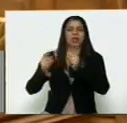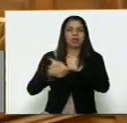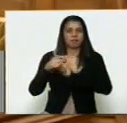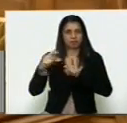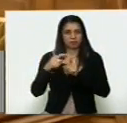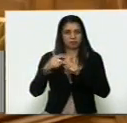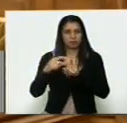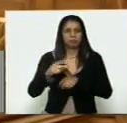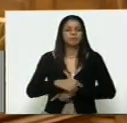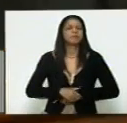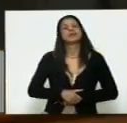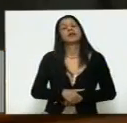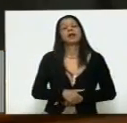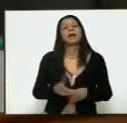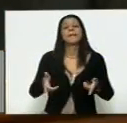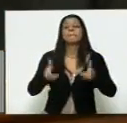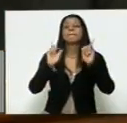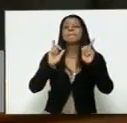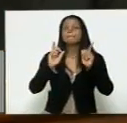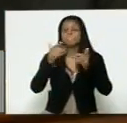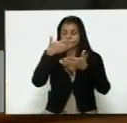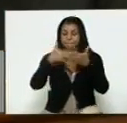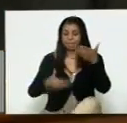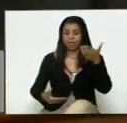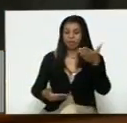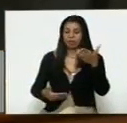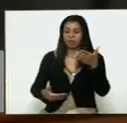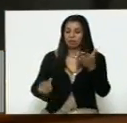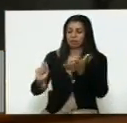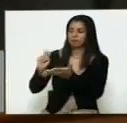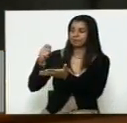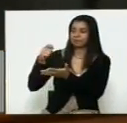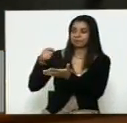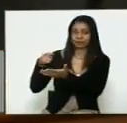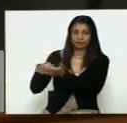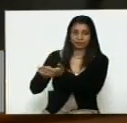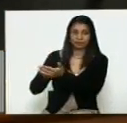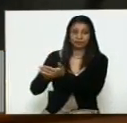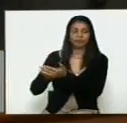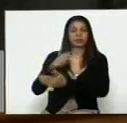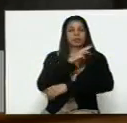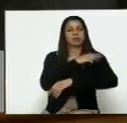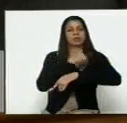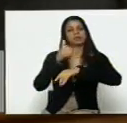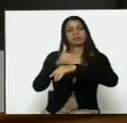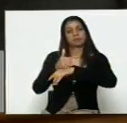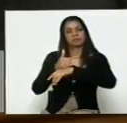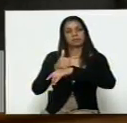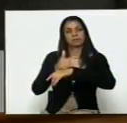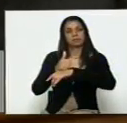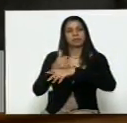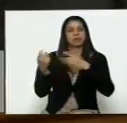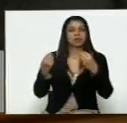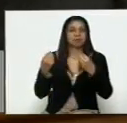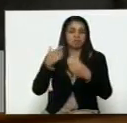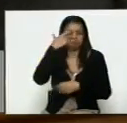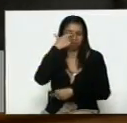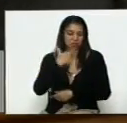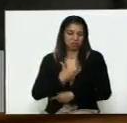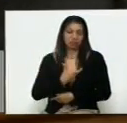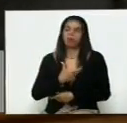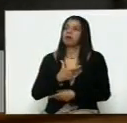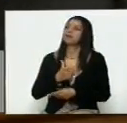Estos permisos o licencias serán pagados por el empleador o la empleadora como si la persona